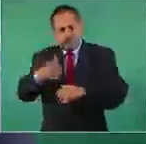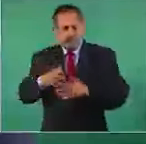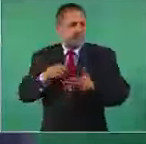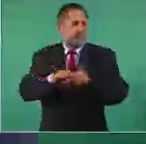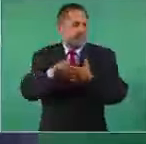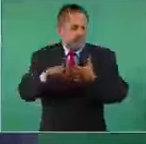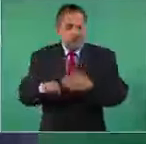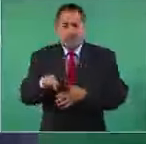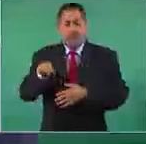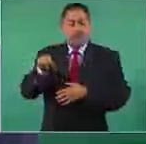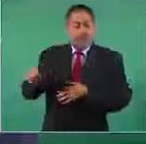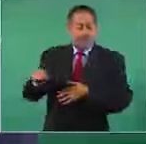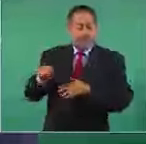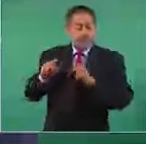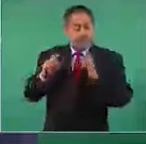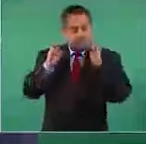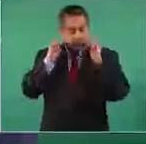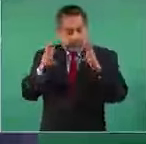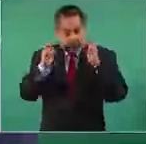30,000